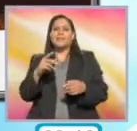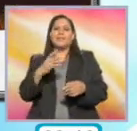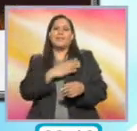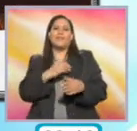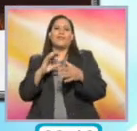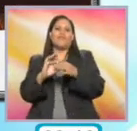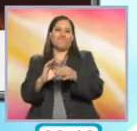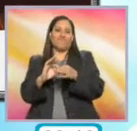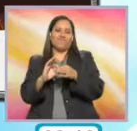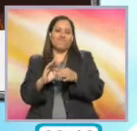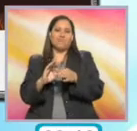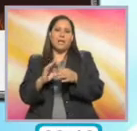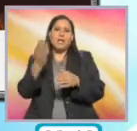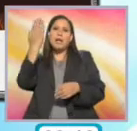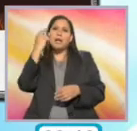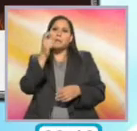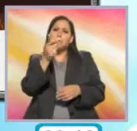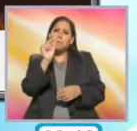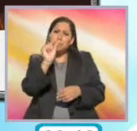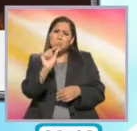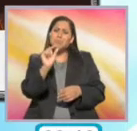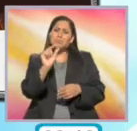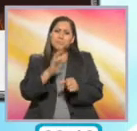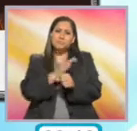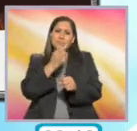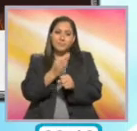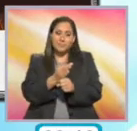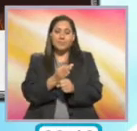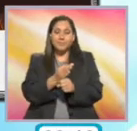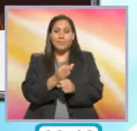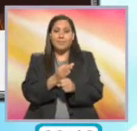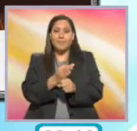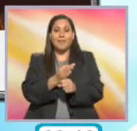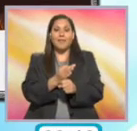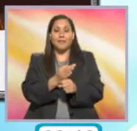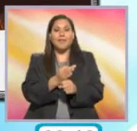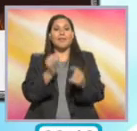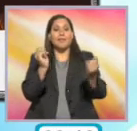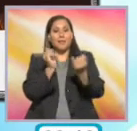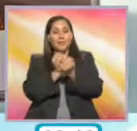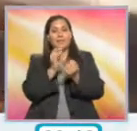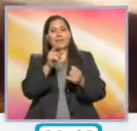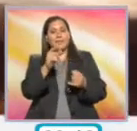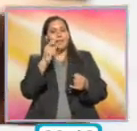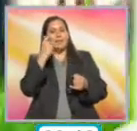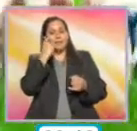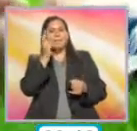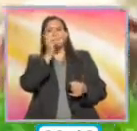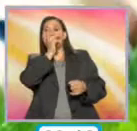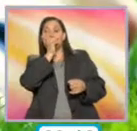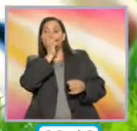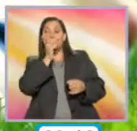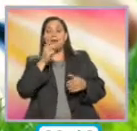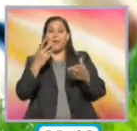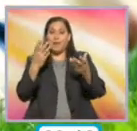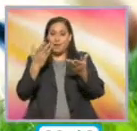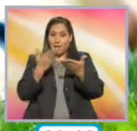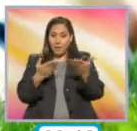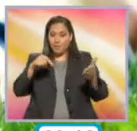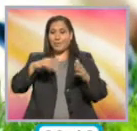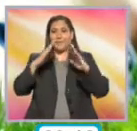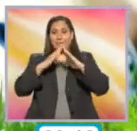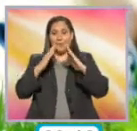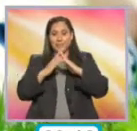más fuertes que los que antes tenía, ¿no? Y aparte favorece mucho, se ha visto que el hecho de que el papá esté dentro del hogar y tengan